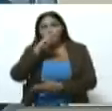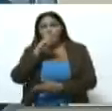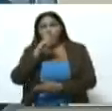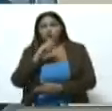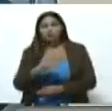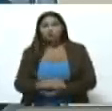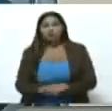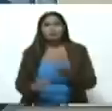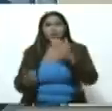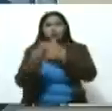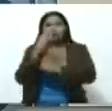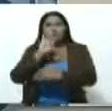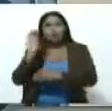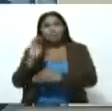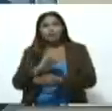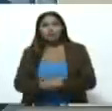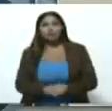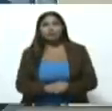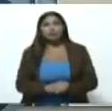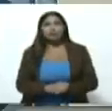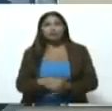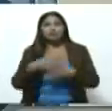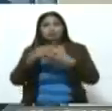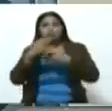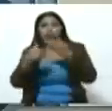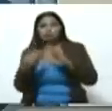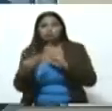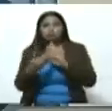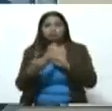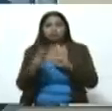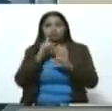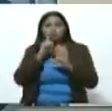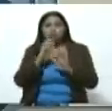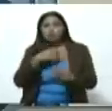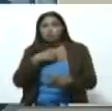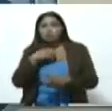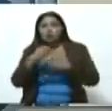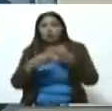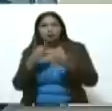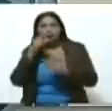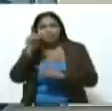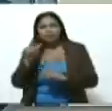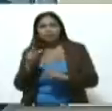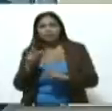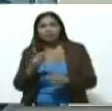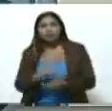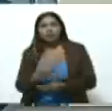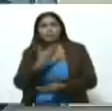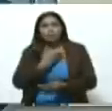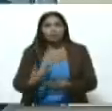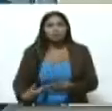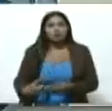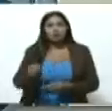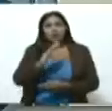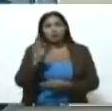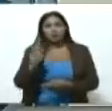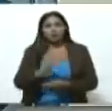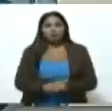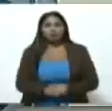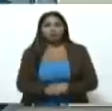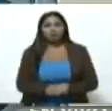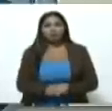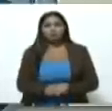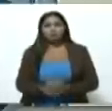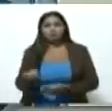traición a la patria, homicidio intencional calificado en grado de frustración en la persona del presidente de la República,